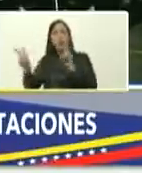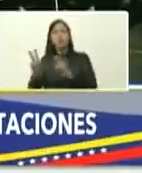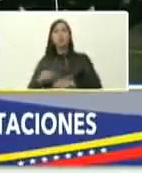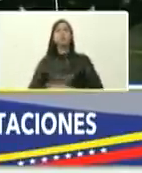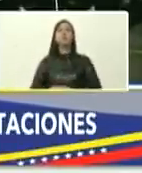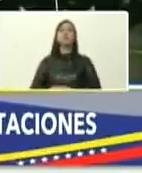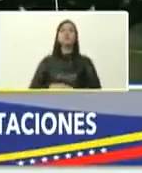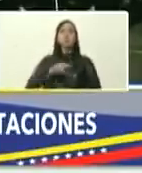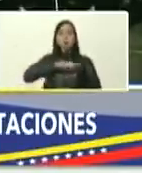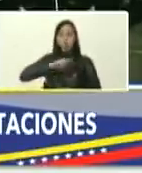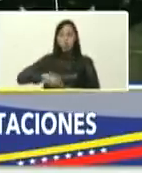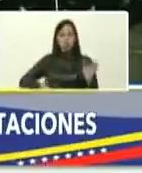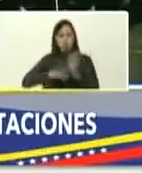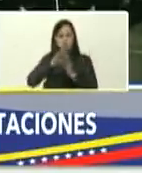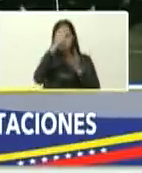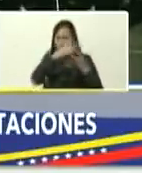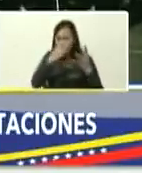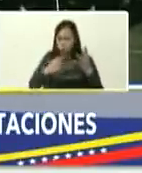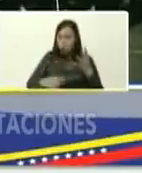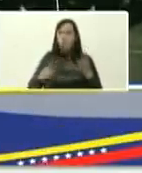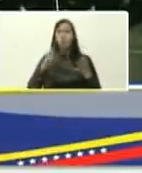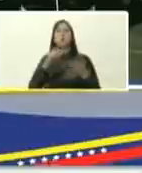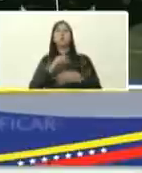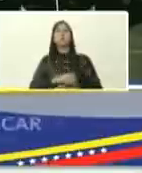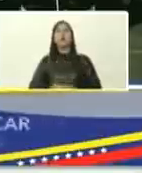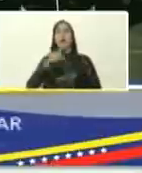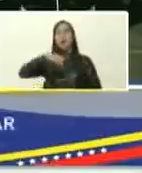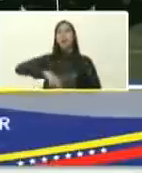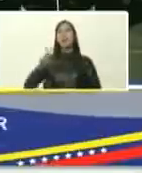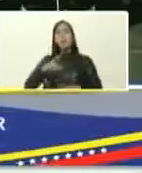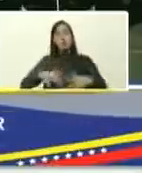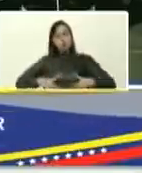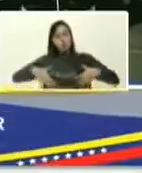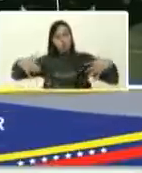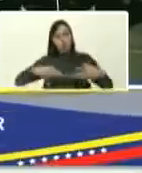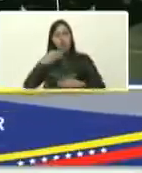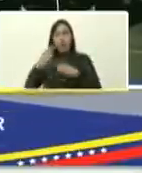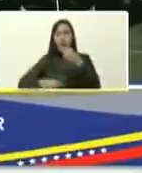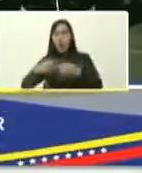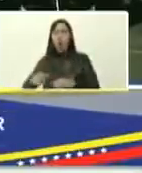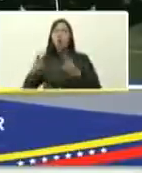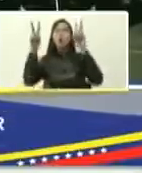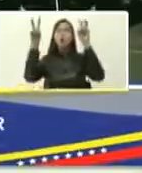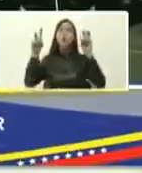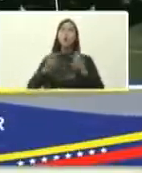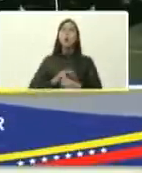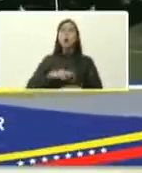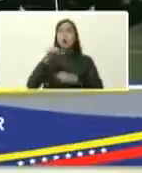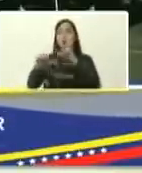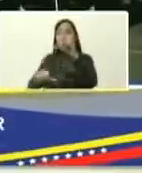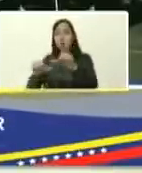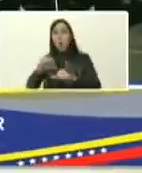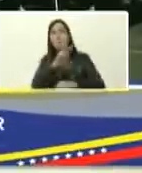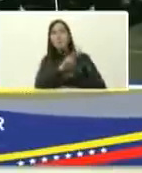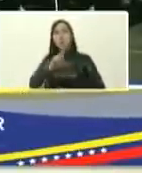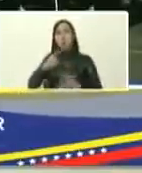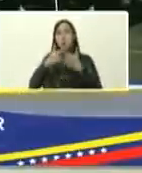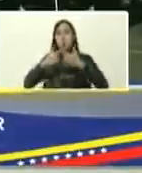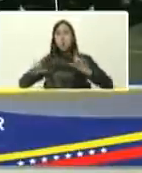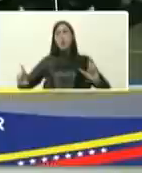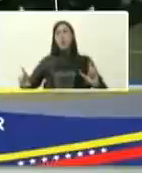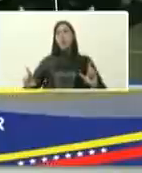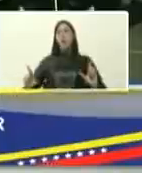y pongámonos a producir sin depender y construir una nueva generación del siglo XXI libre del